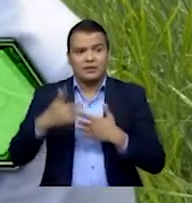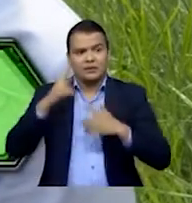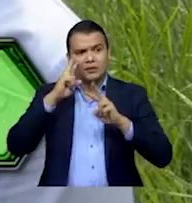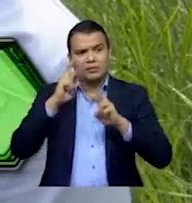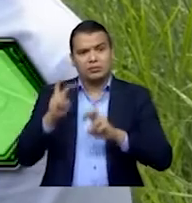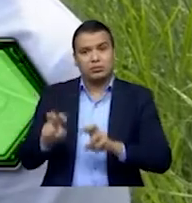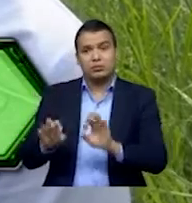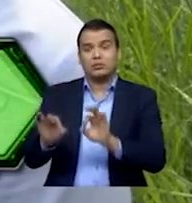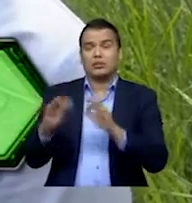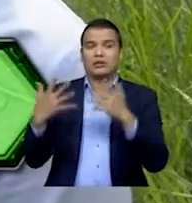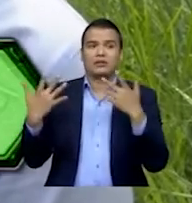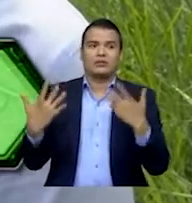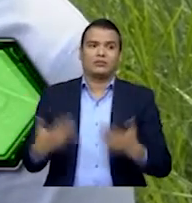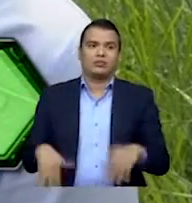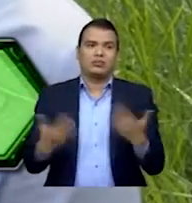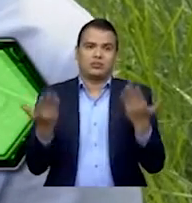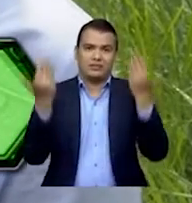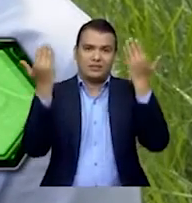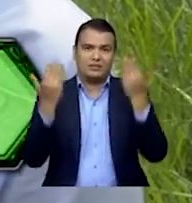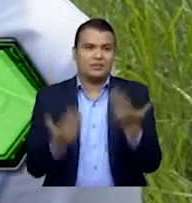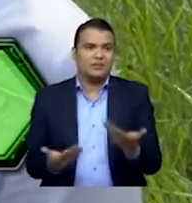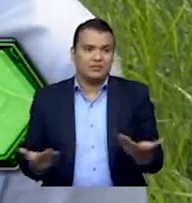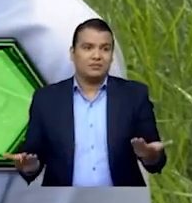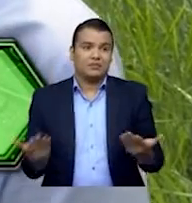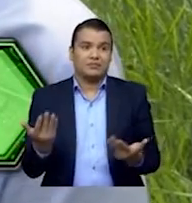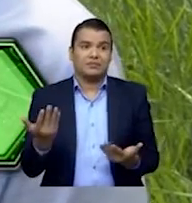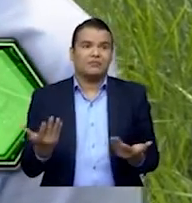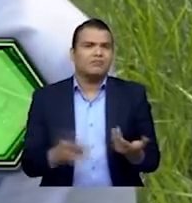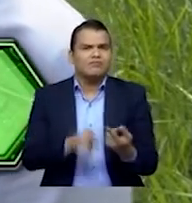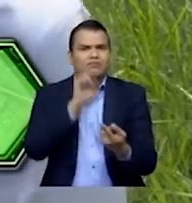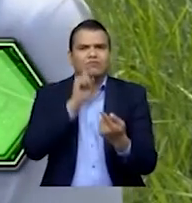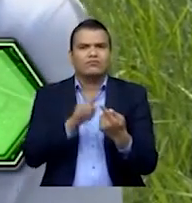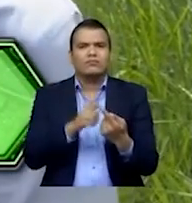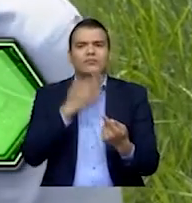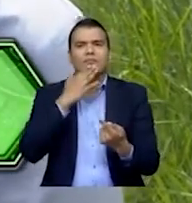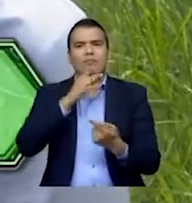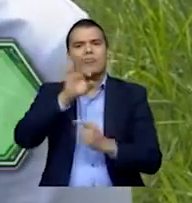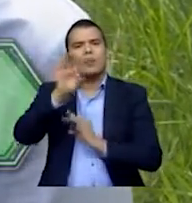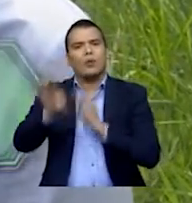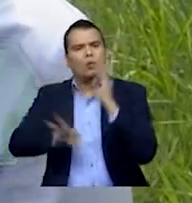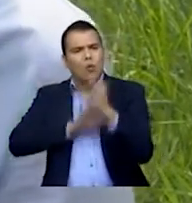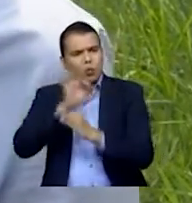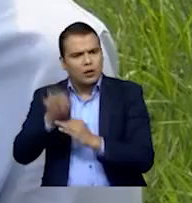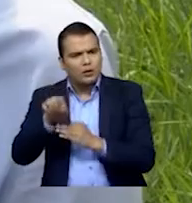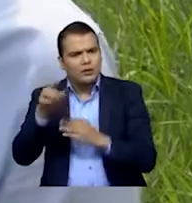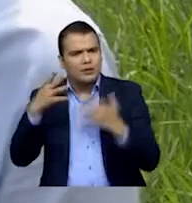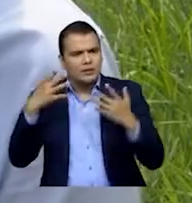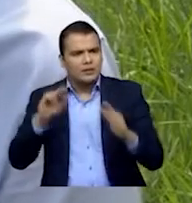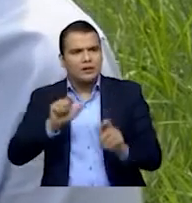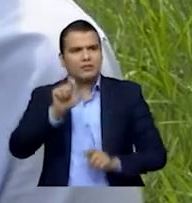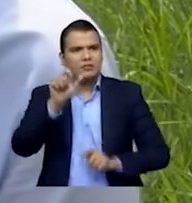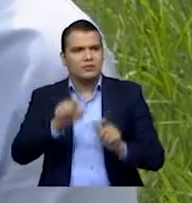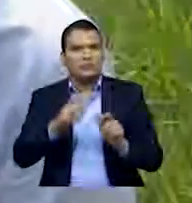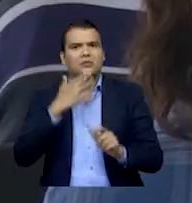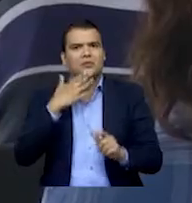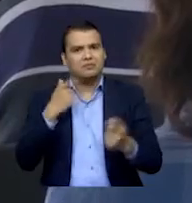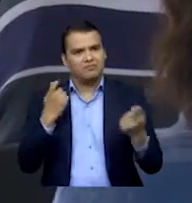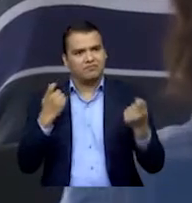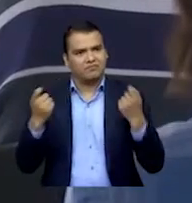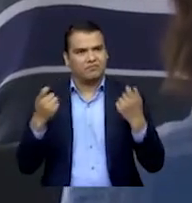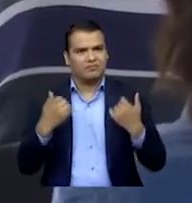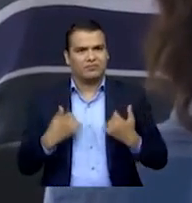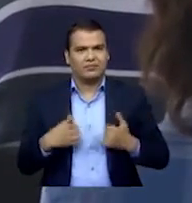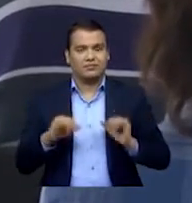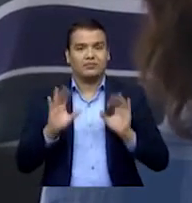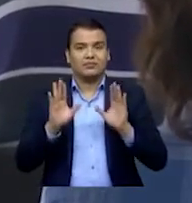iniciativas de este tipo de estudios para poder permitir esta conservación y es más y ese disfrute de manera sostenible